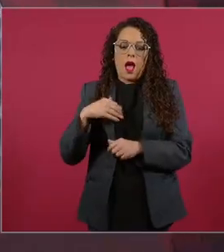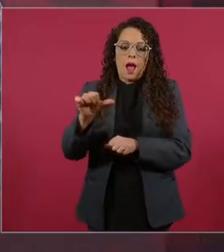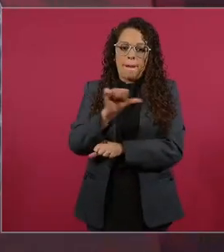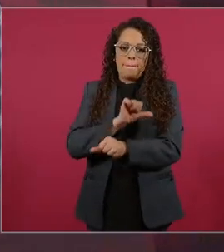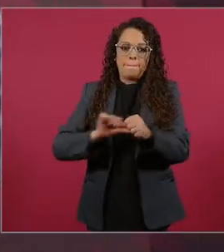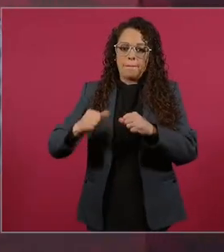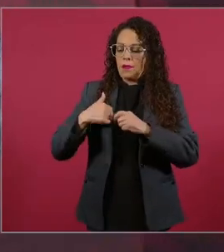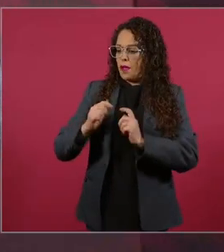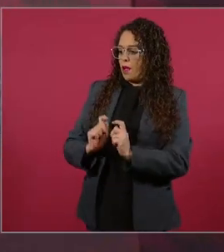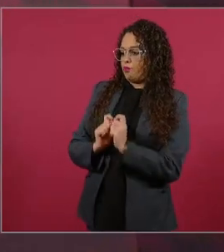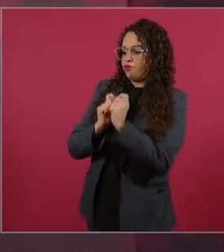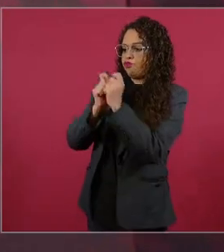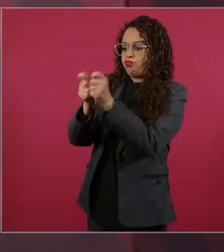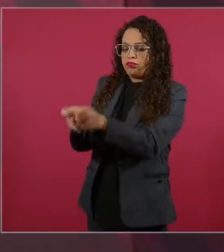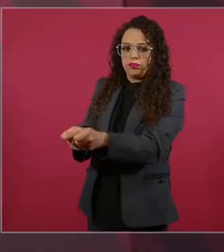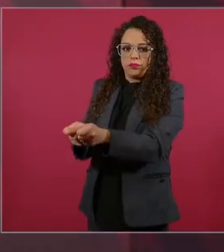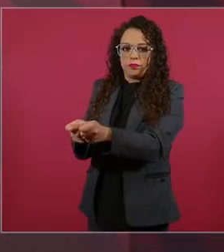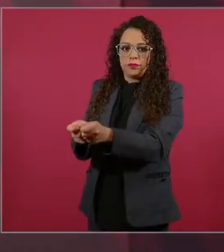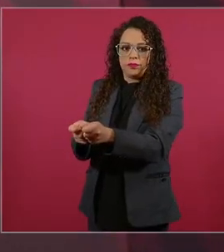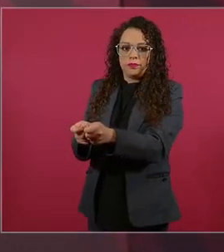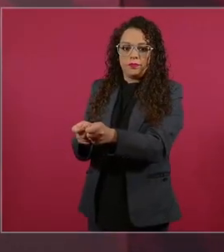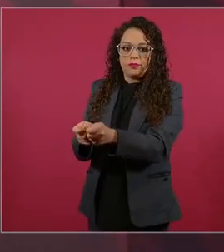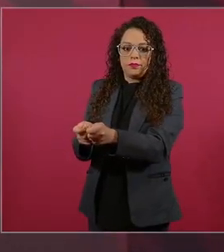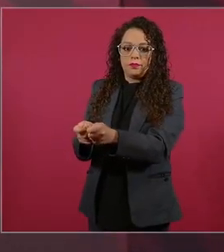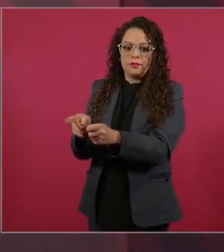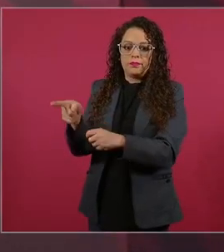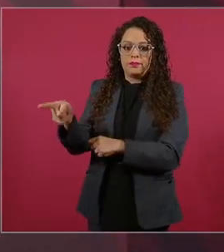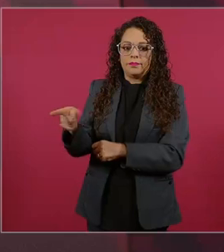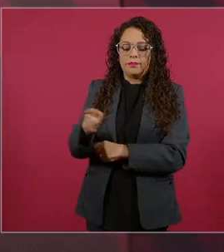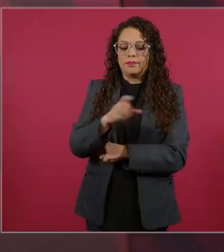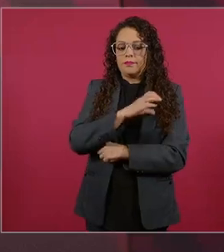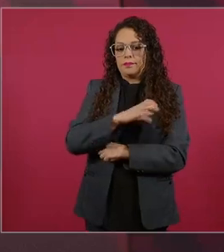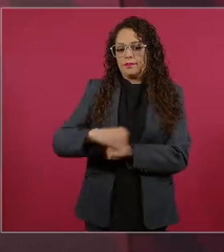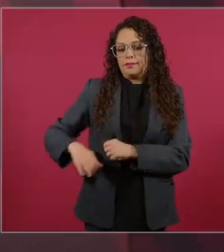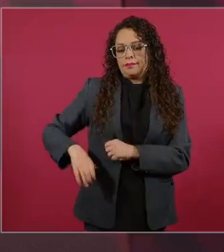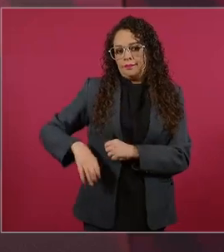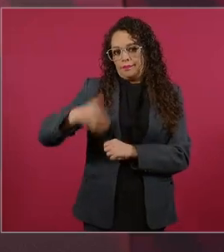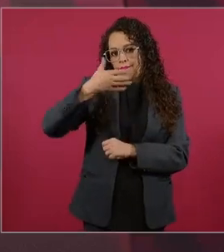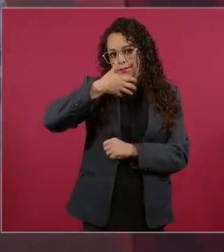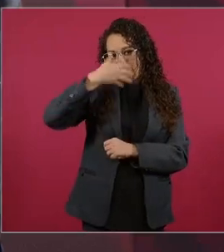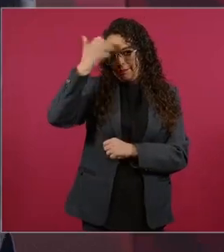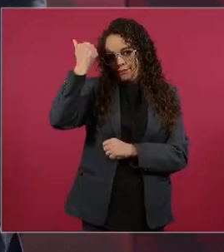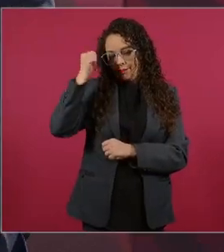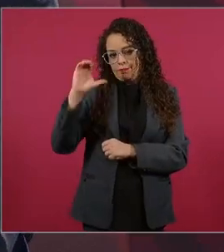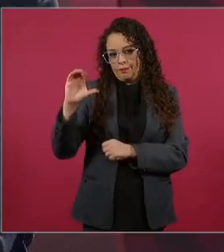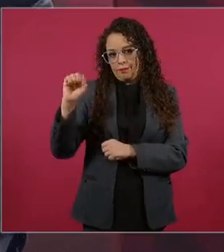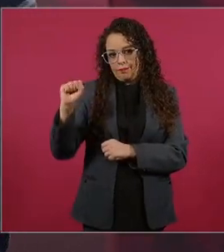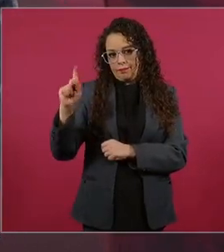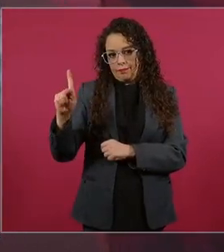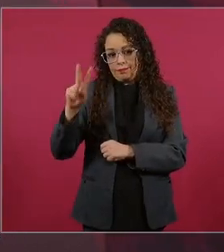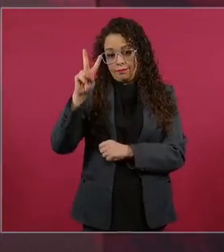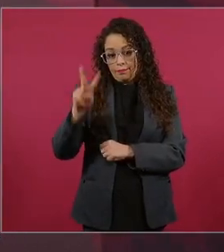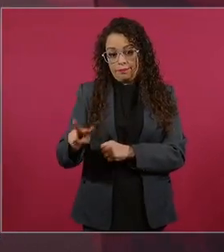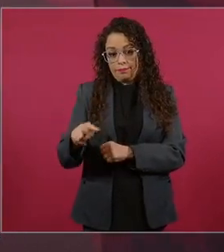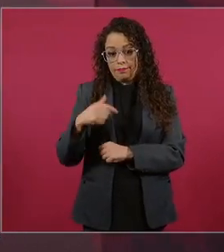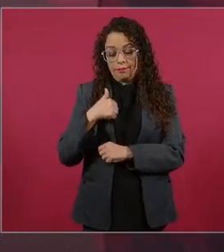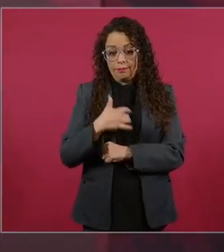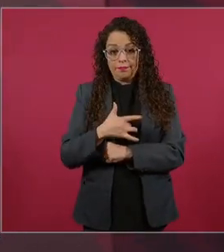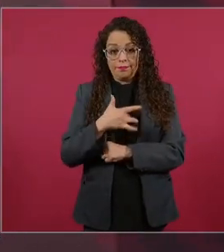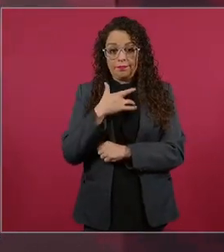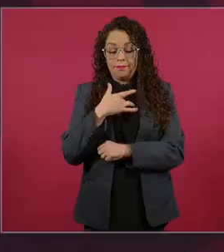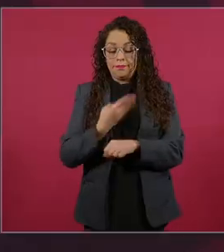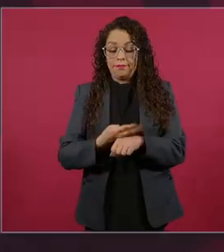a la presidenta electa, cosa que me da muchísimo gusto, que es todo un